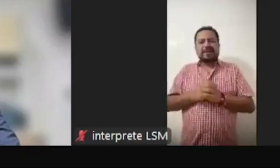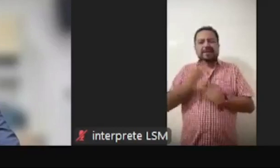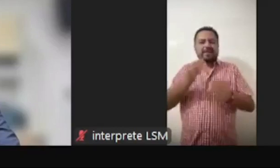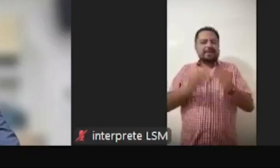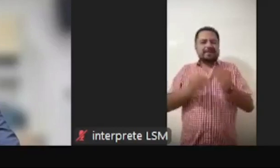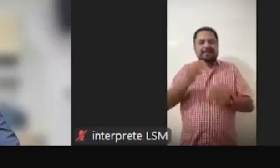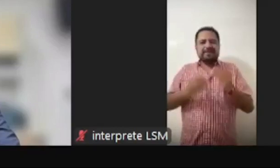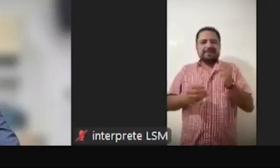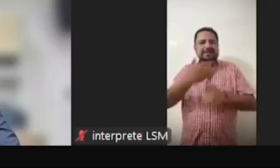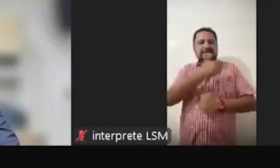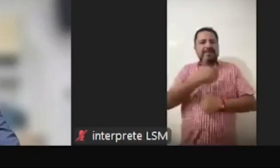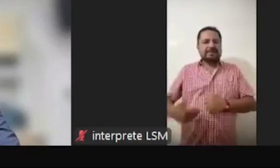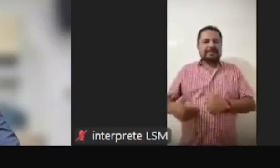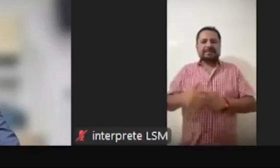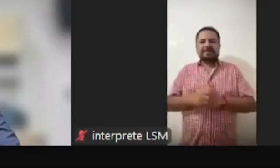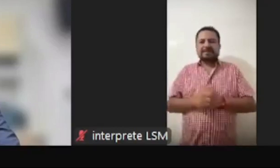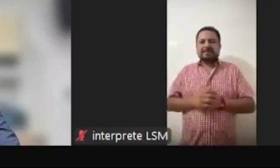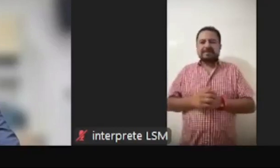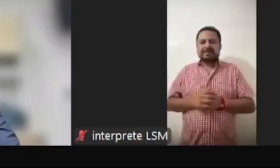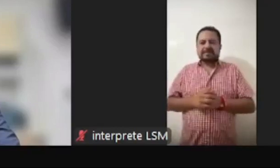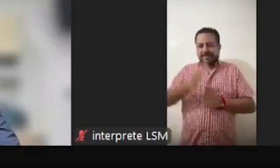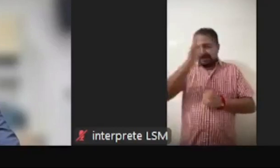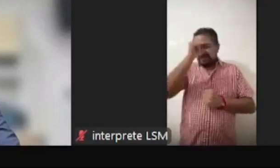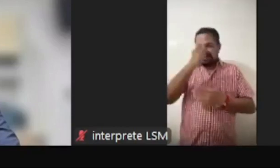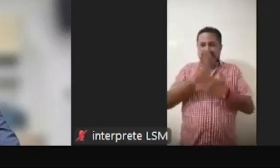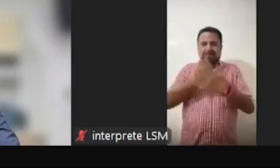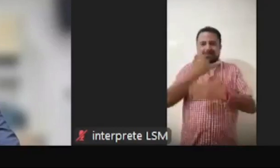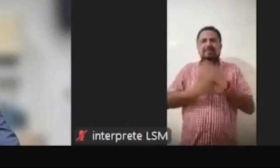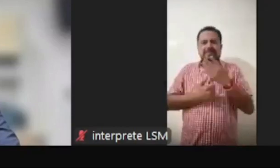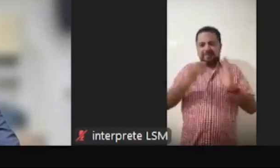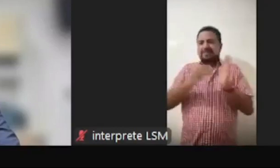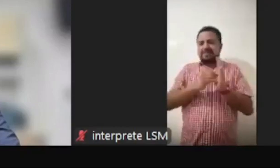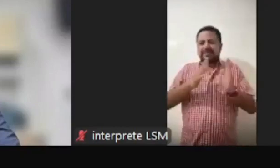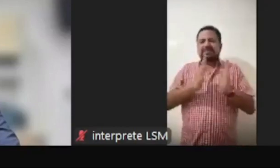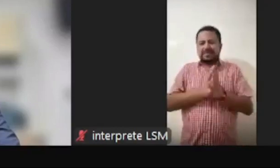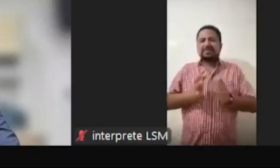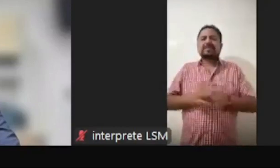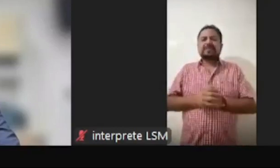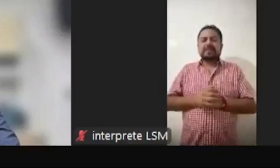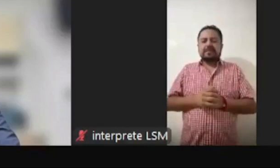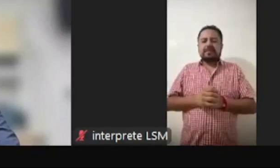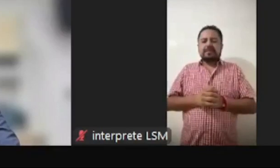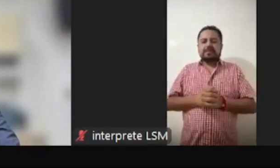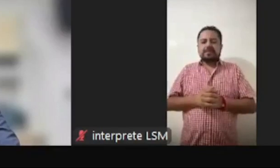Magistrada Evelyn Rodríguez Chinol. A favor de los proyectos.